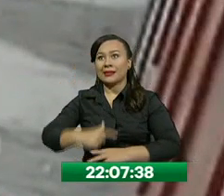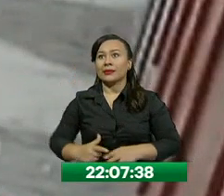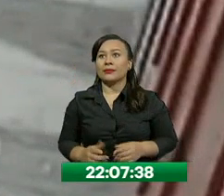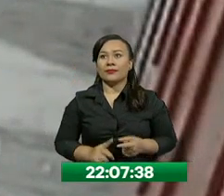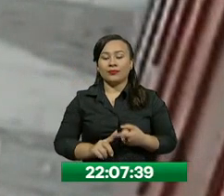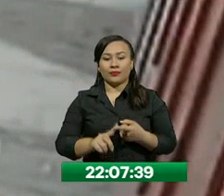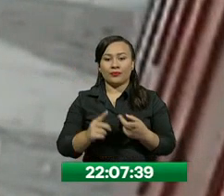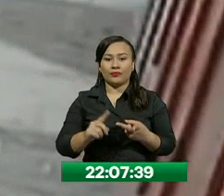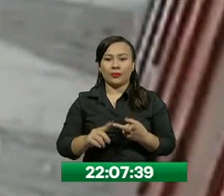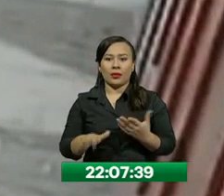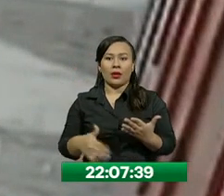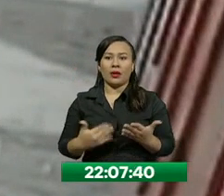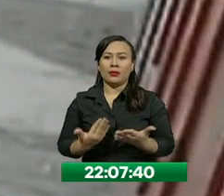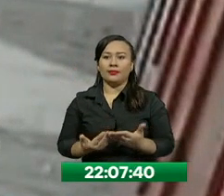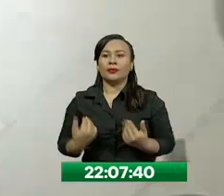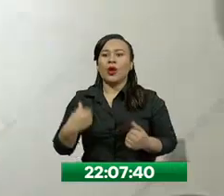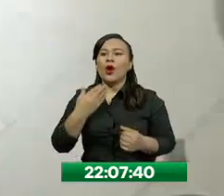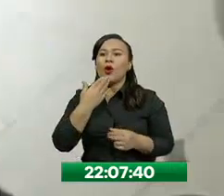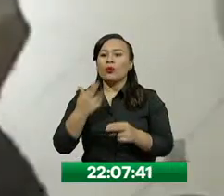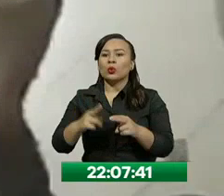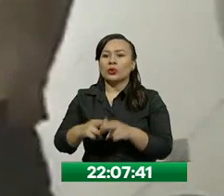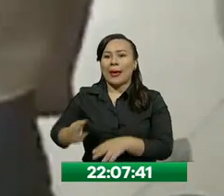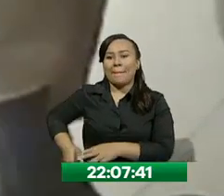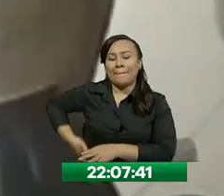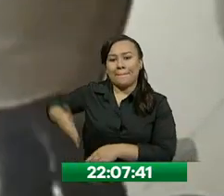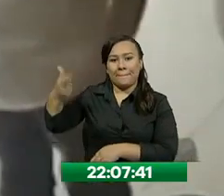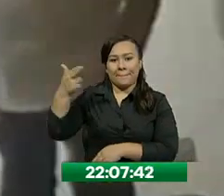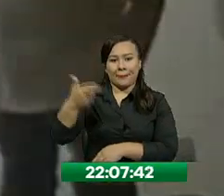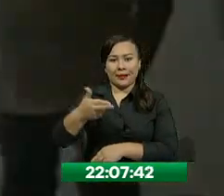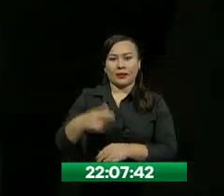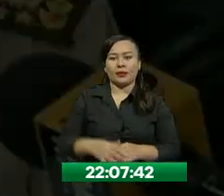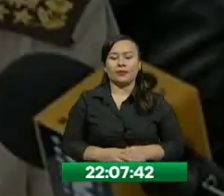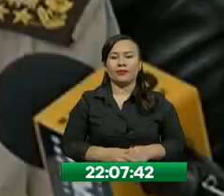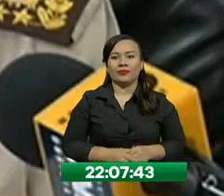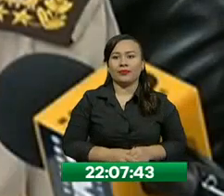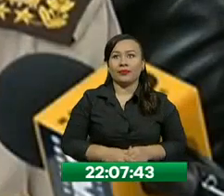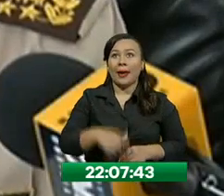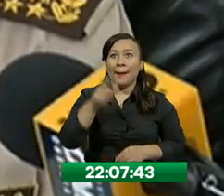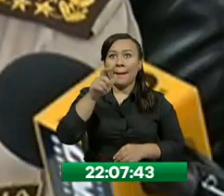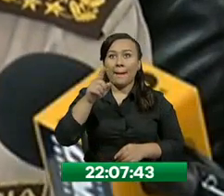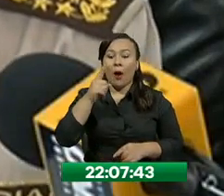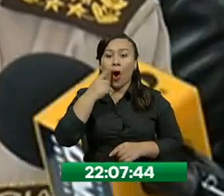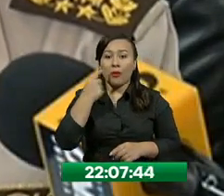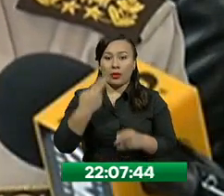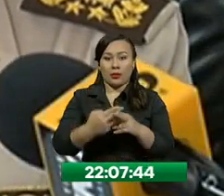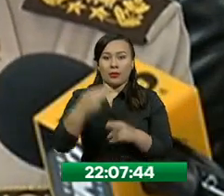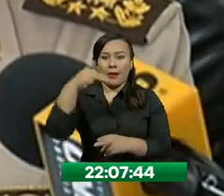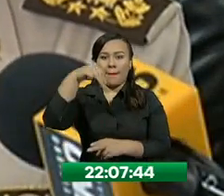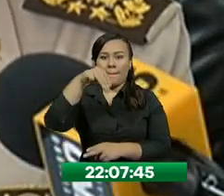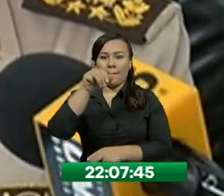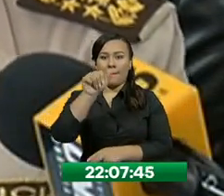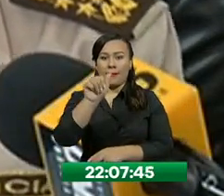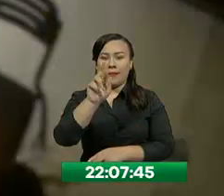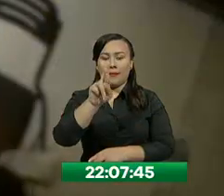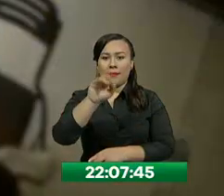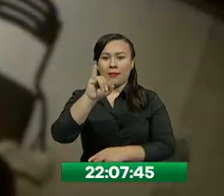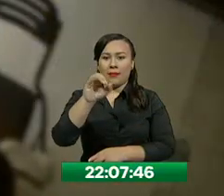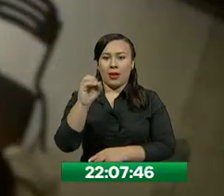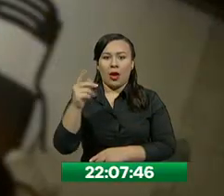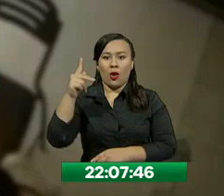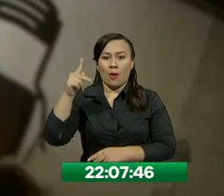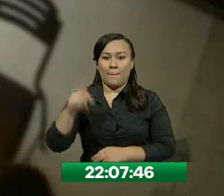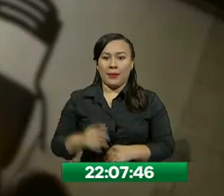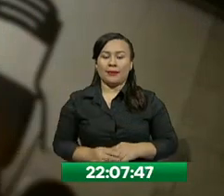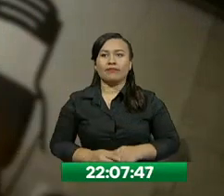los clientes utilizando un arma de fuego. Estos ciudadanos, Mario P., quien ya tenía